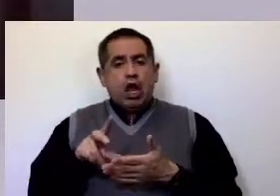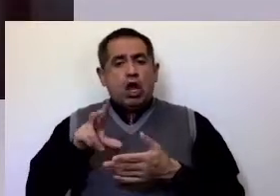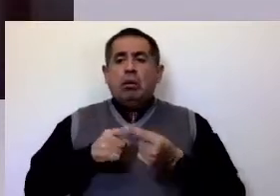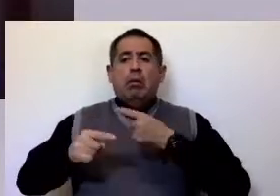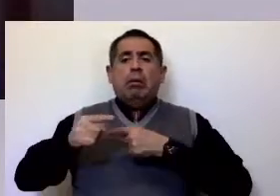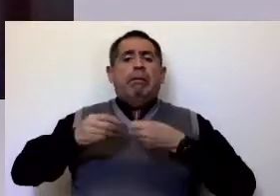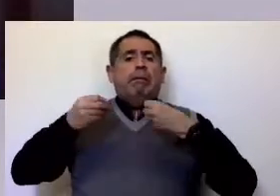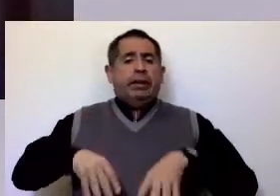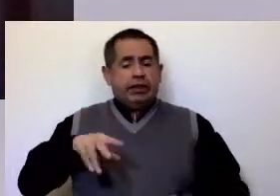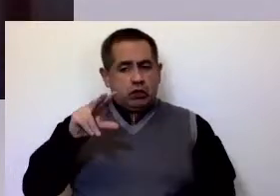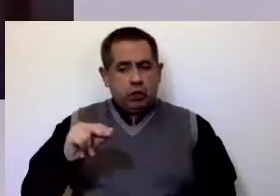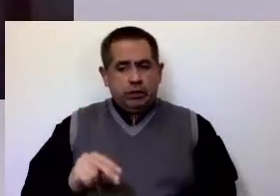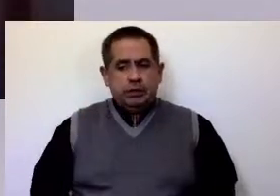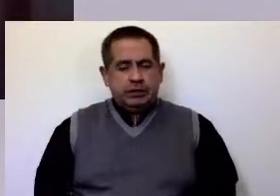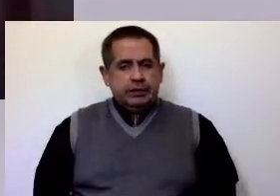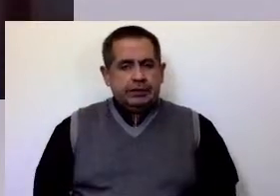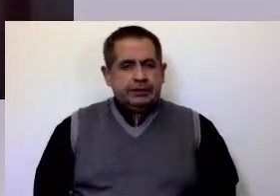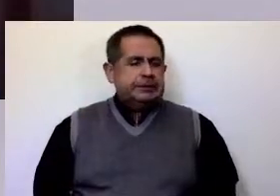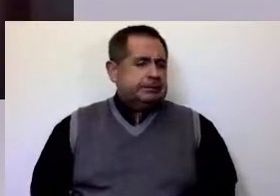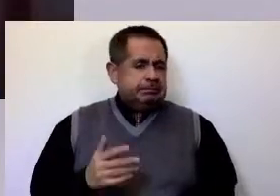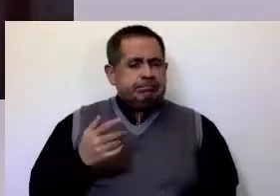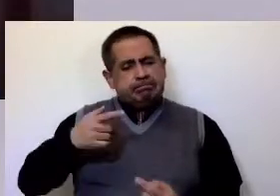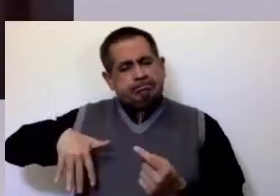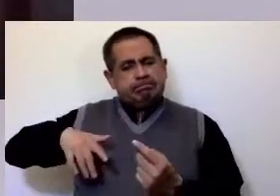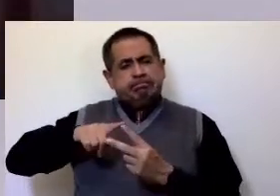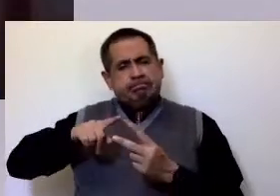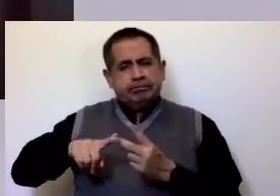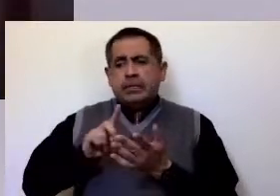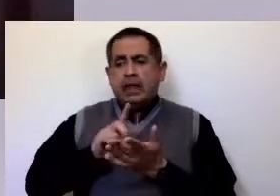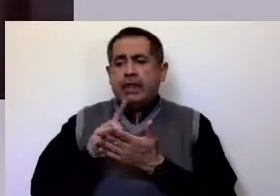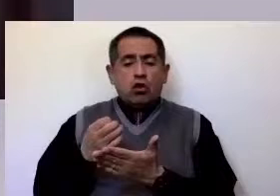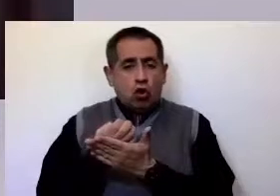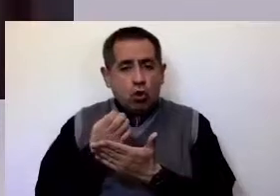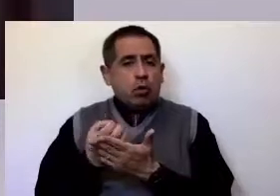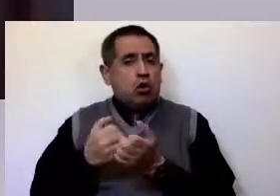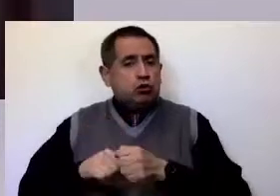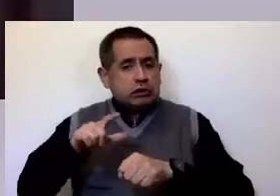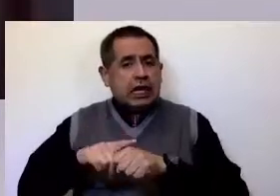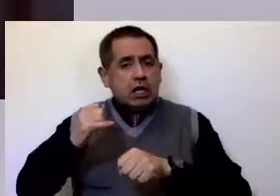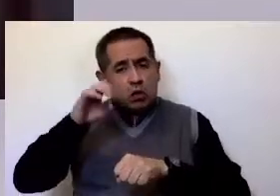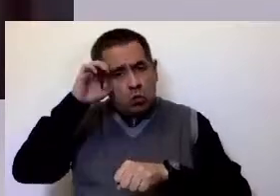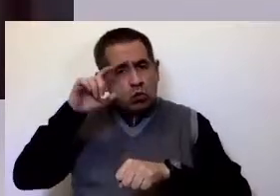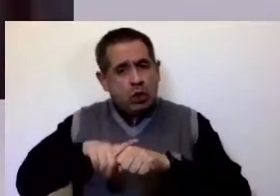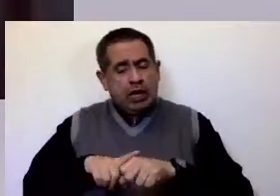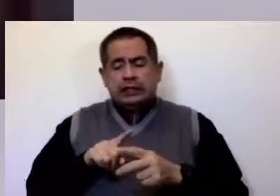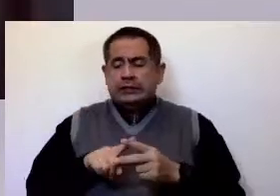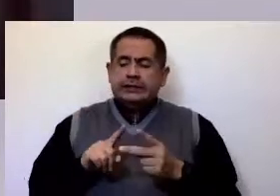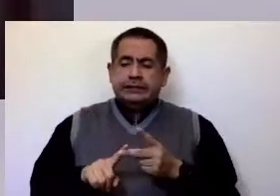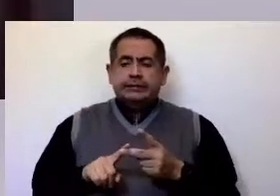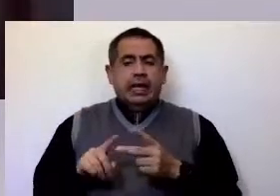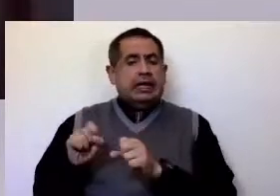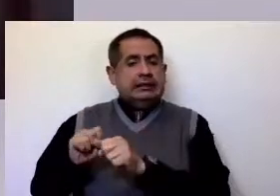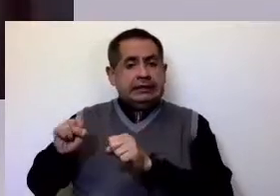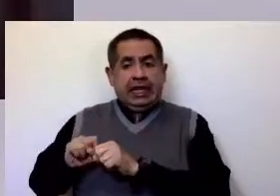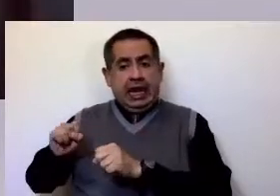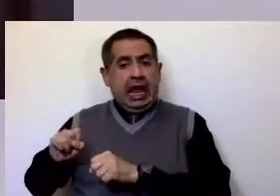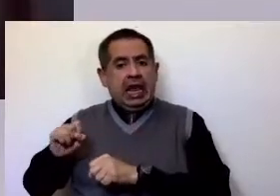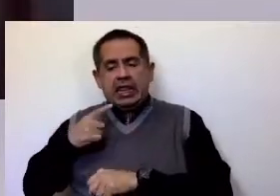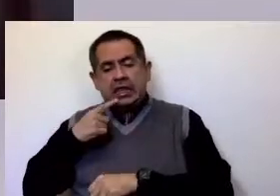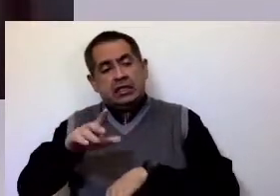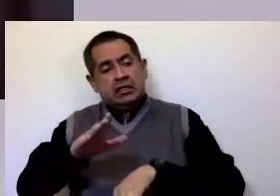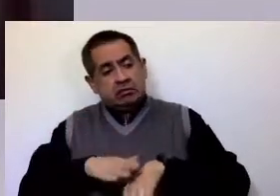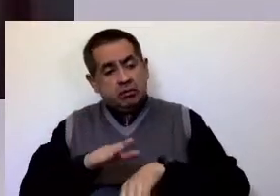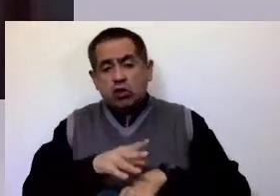adicionalmente a los dos anteriores los derechos económicos sociales y culturales sostiene la sala también impone en un deber de no